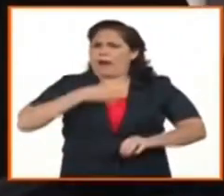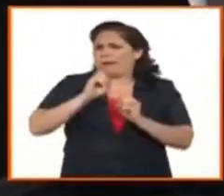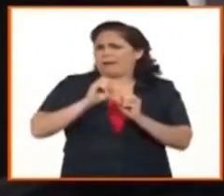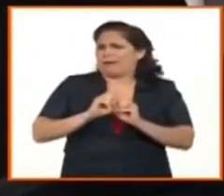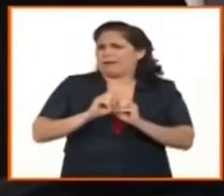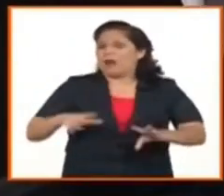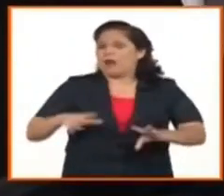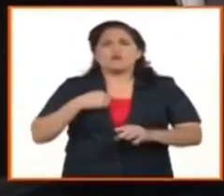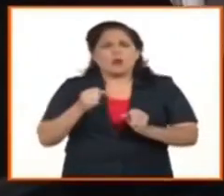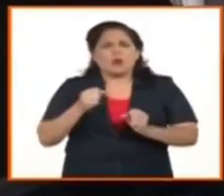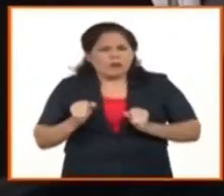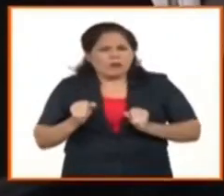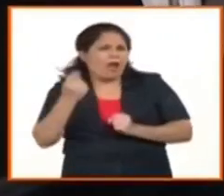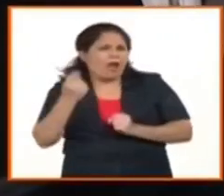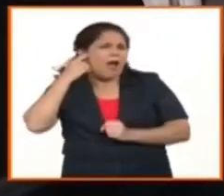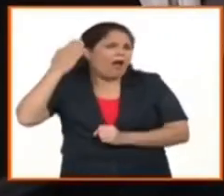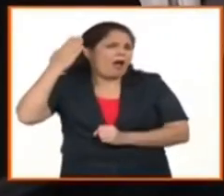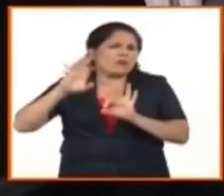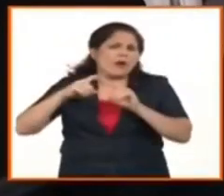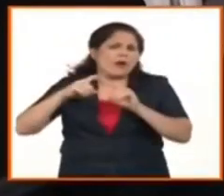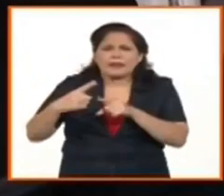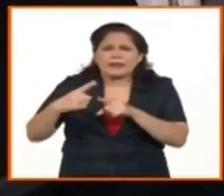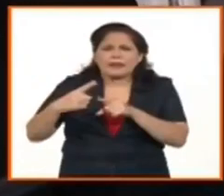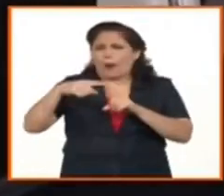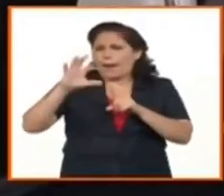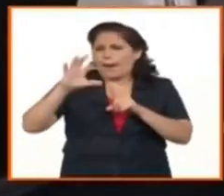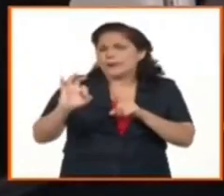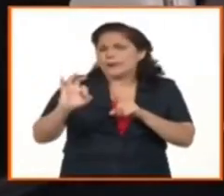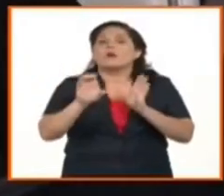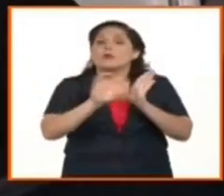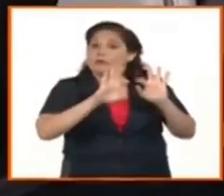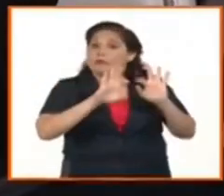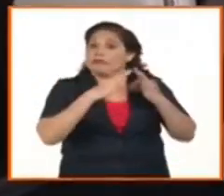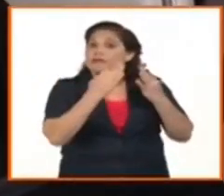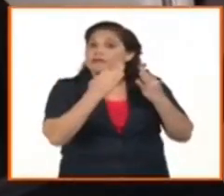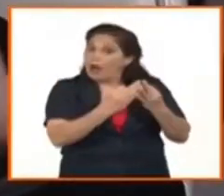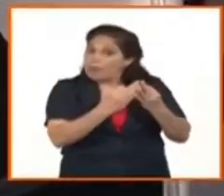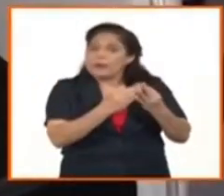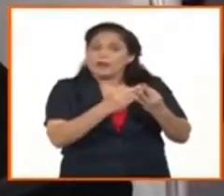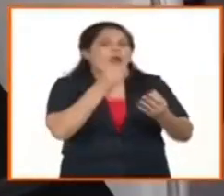el código de las familias establece la imprescriptibilidad